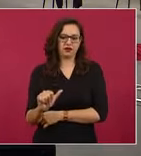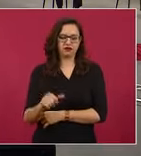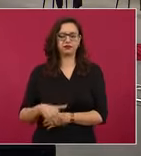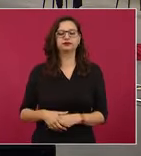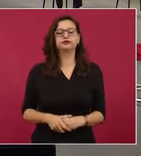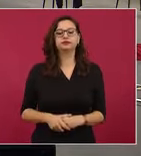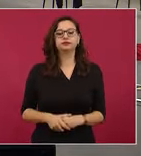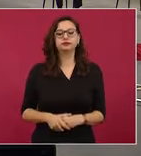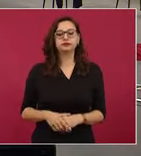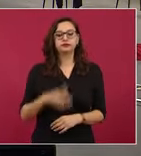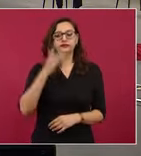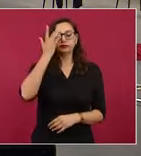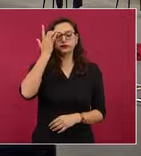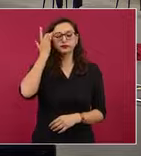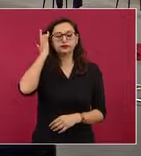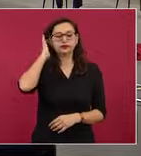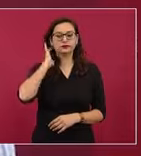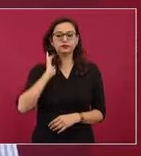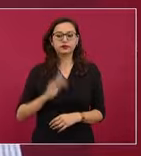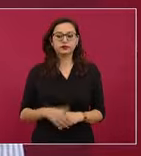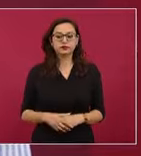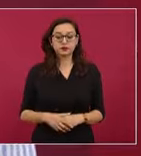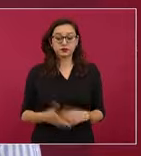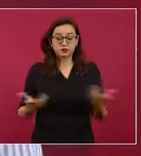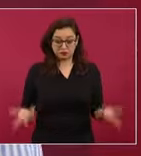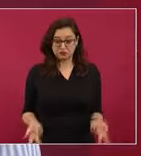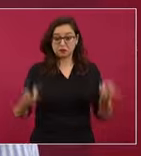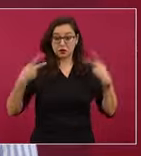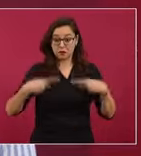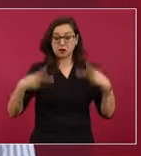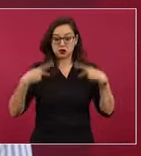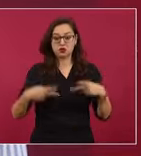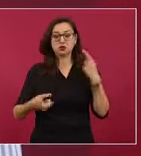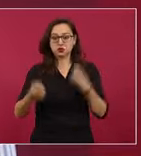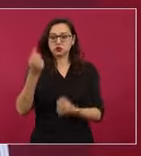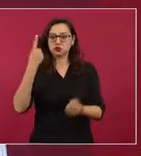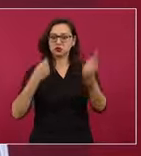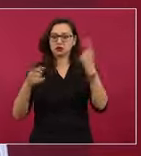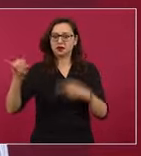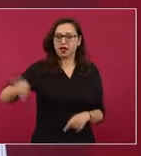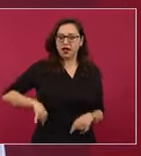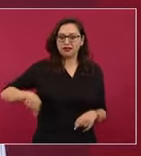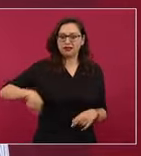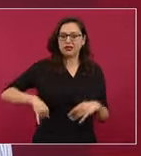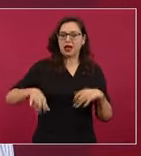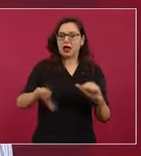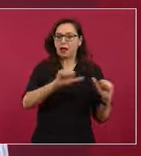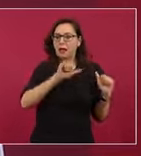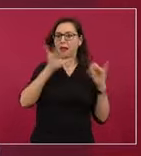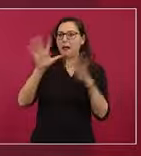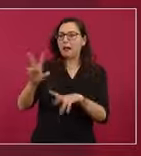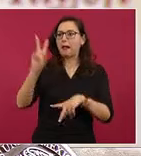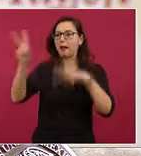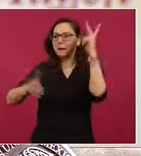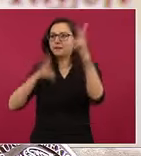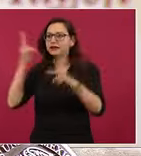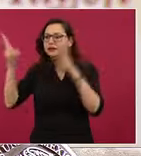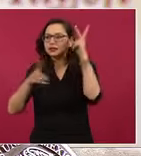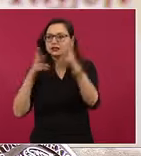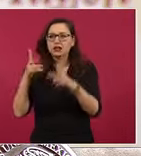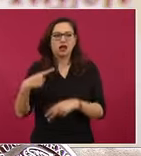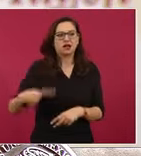Incluso hubo quien llamó acarreados a quienes fueron a conocerlo y aplaudieron al presidente.